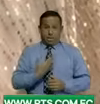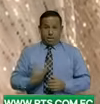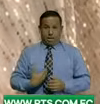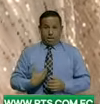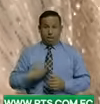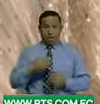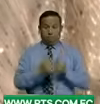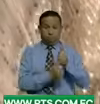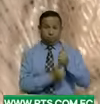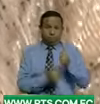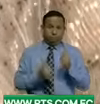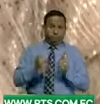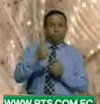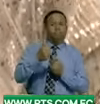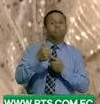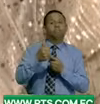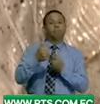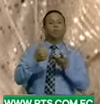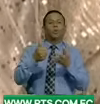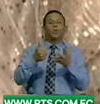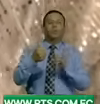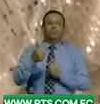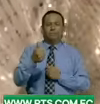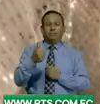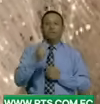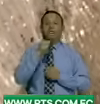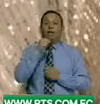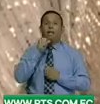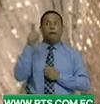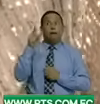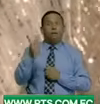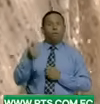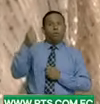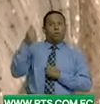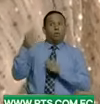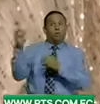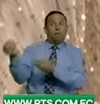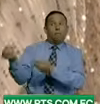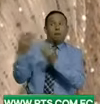hay. Usted sabe que tiene que venir una terna de la Corte Nacional.